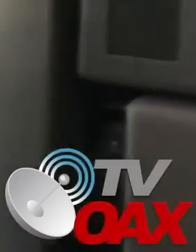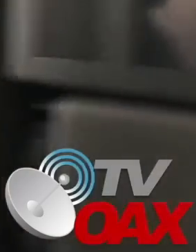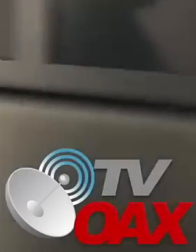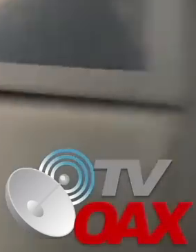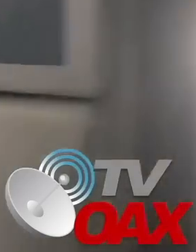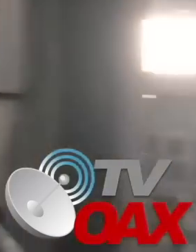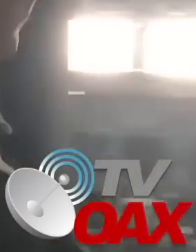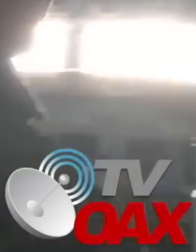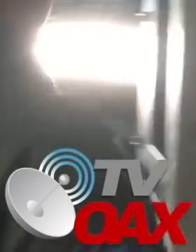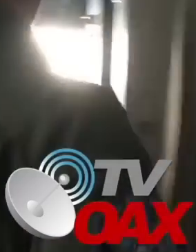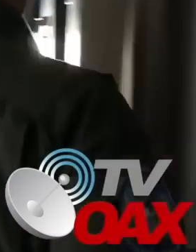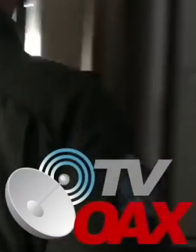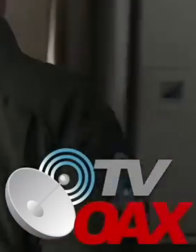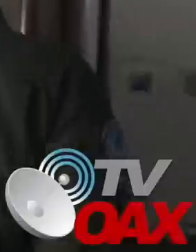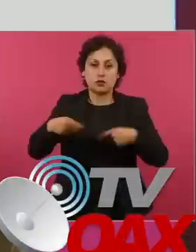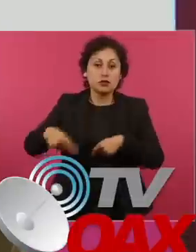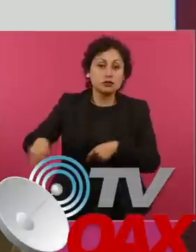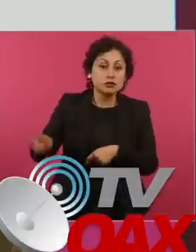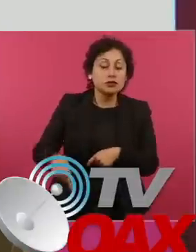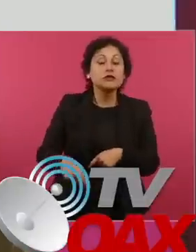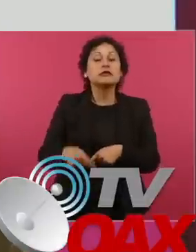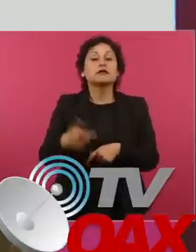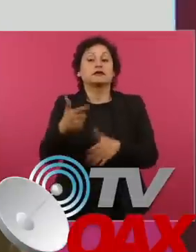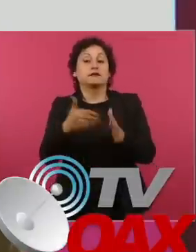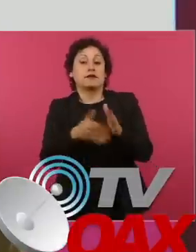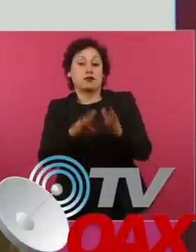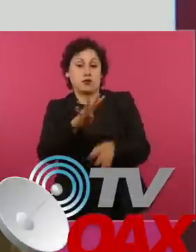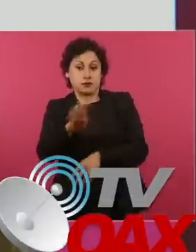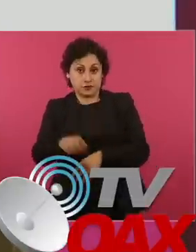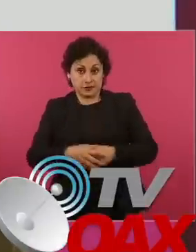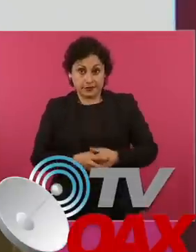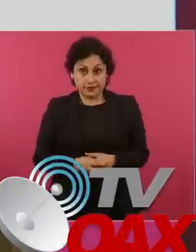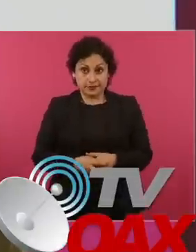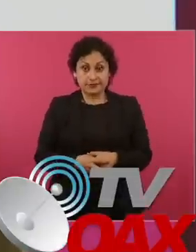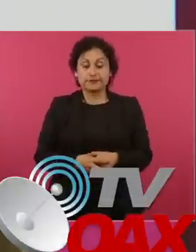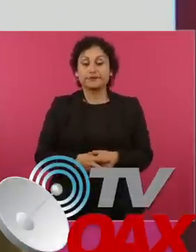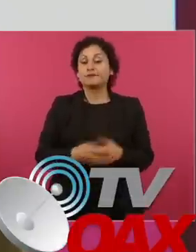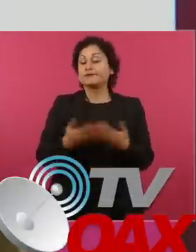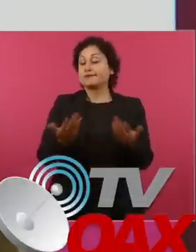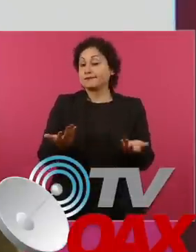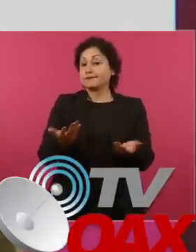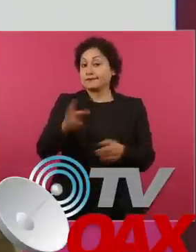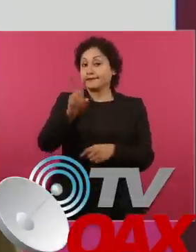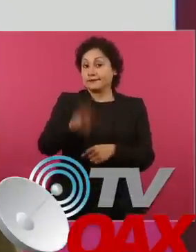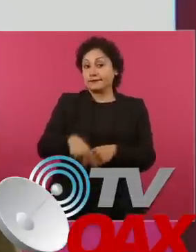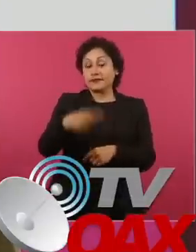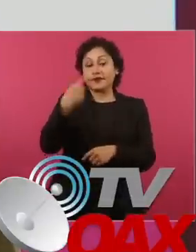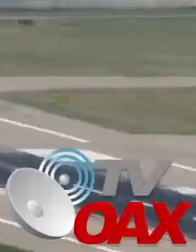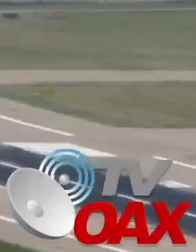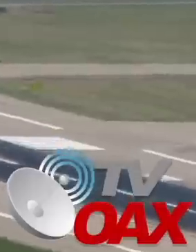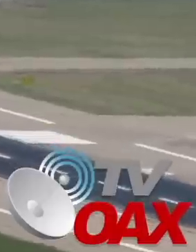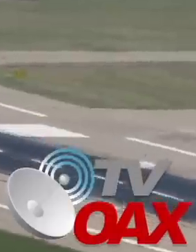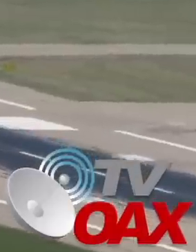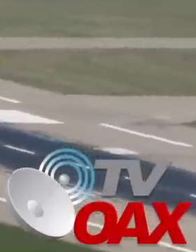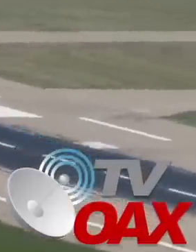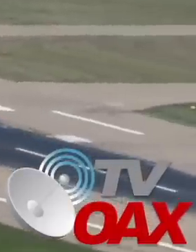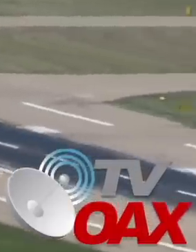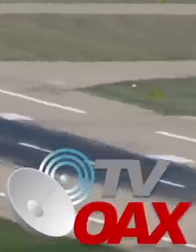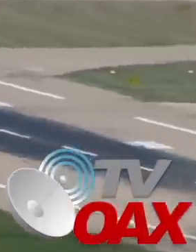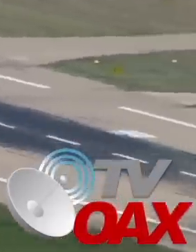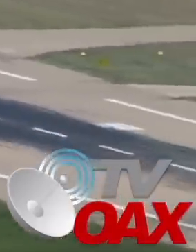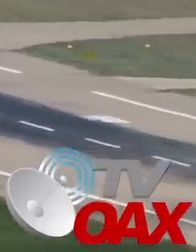La secretaria de Gobernación, Luisa María Alcalde, detalló que con dicho acuerdo se